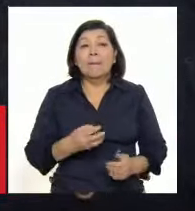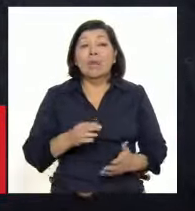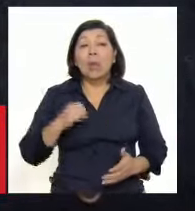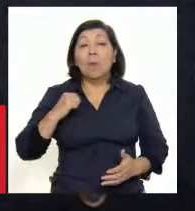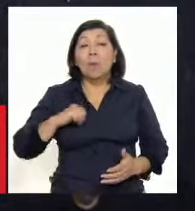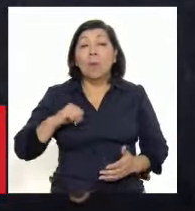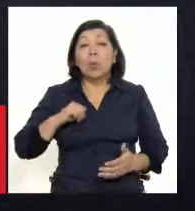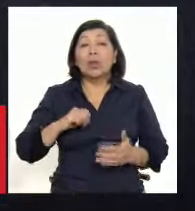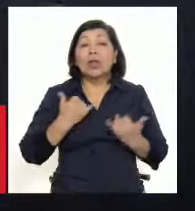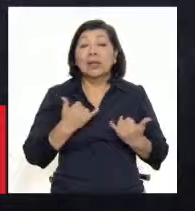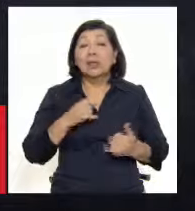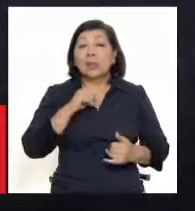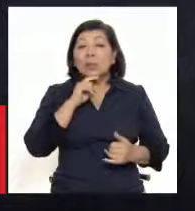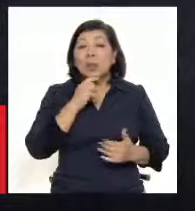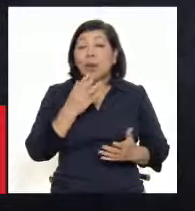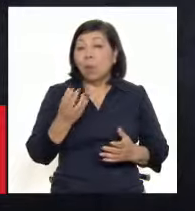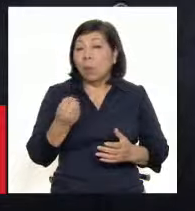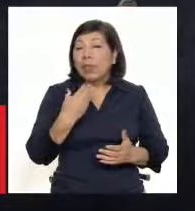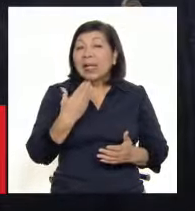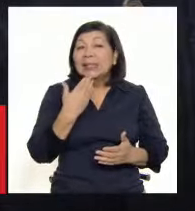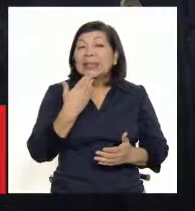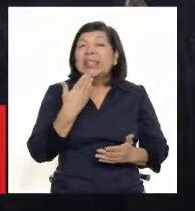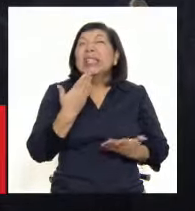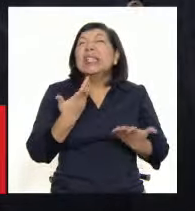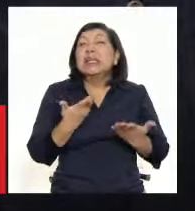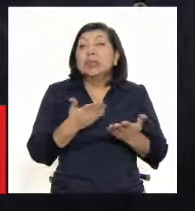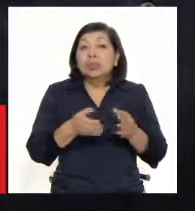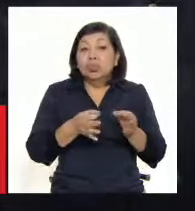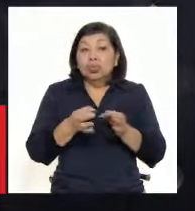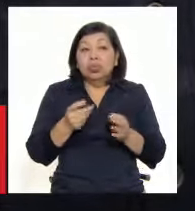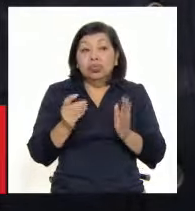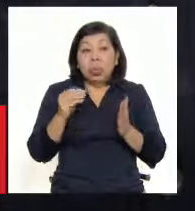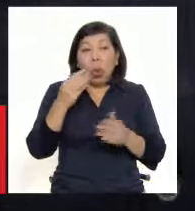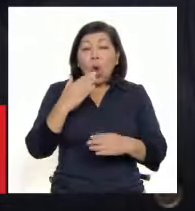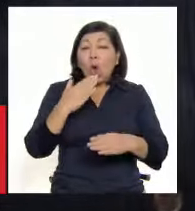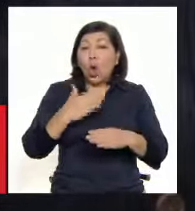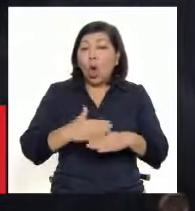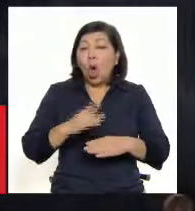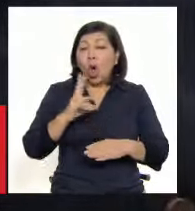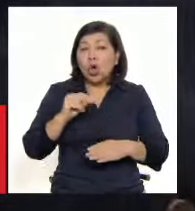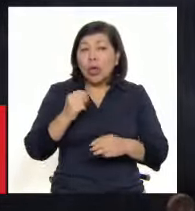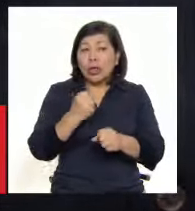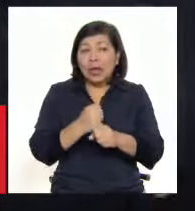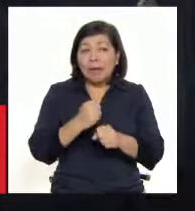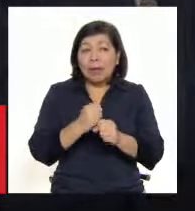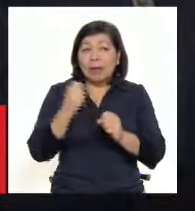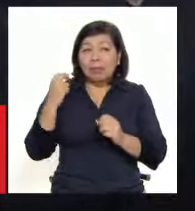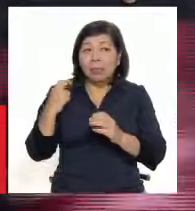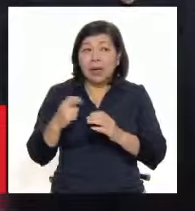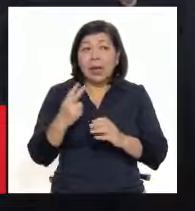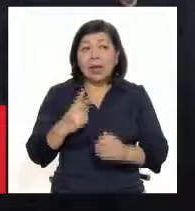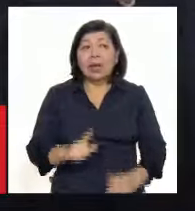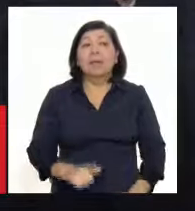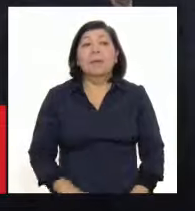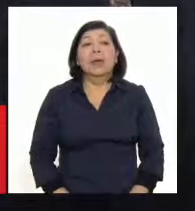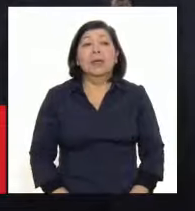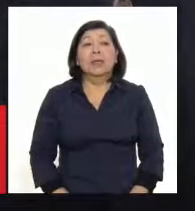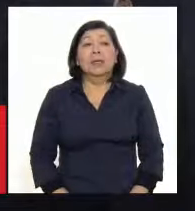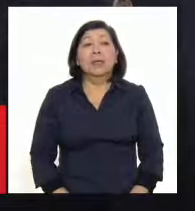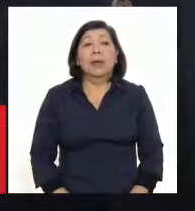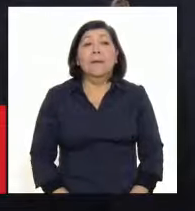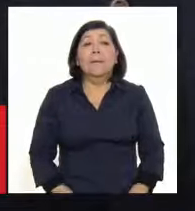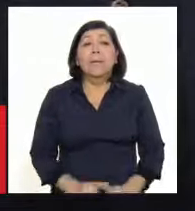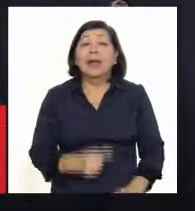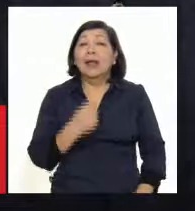de la municipalidad. Señora Elvira, ¿nos podría indicar bajo qué argumento ustedes se están oponiendo a que se inicien las obras de la línea 2 del metro de Lima? Totalmente,